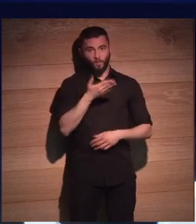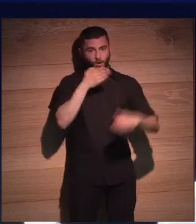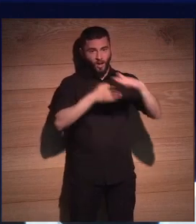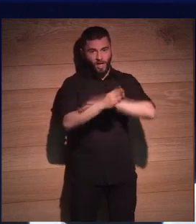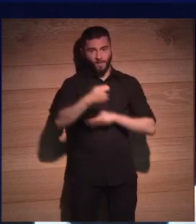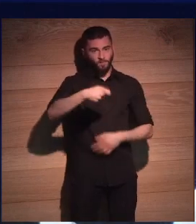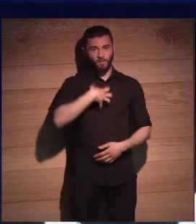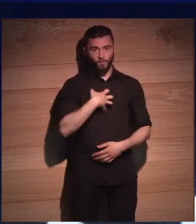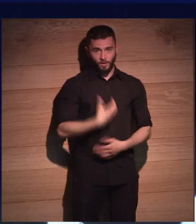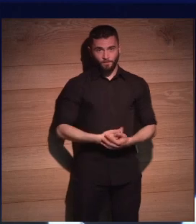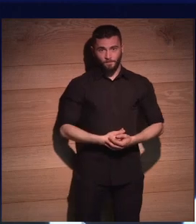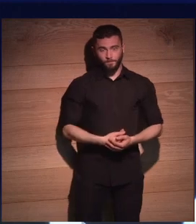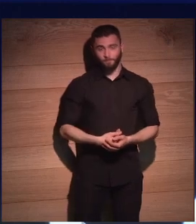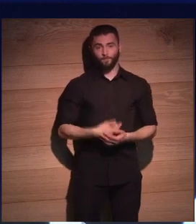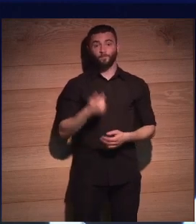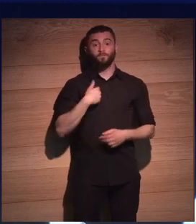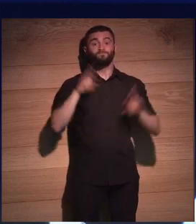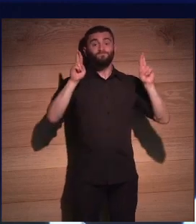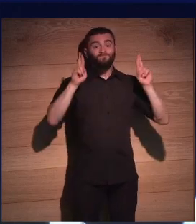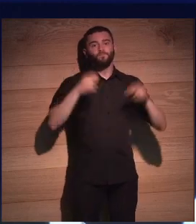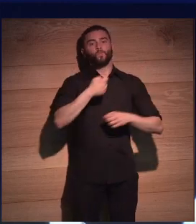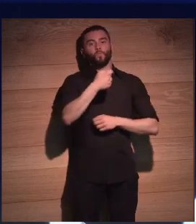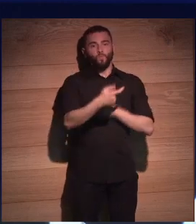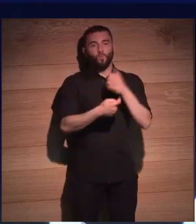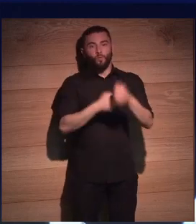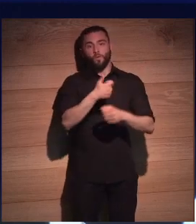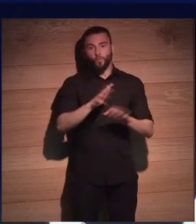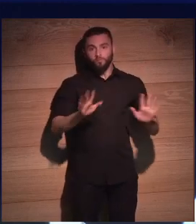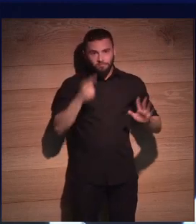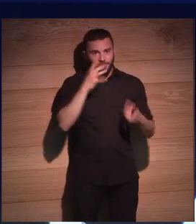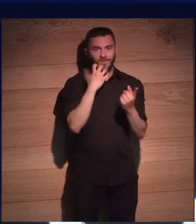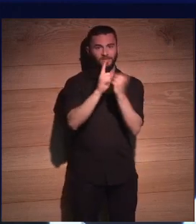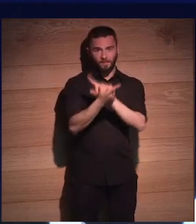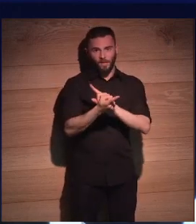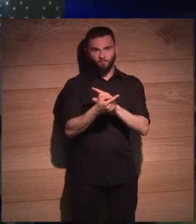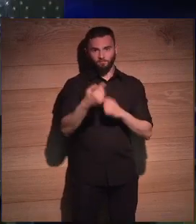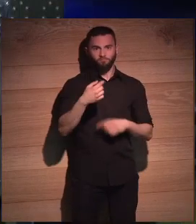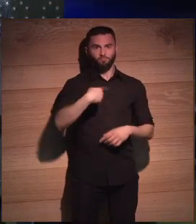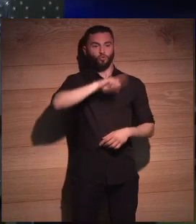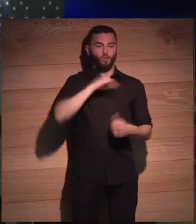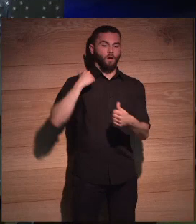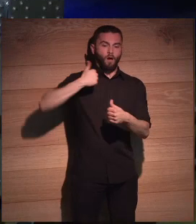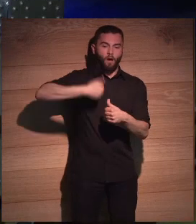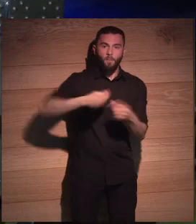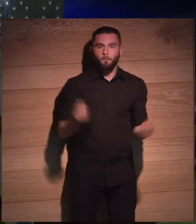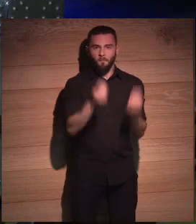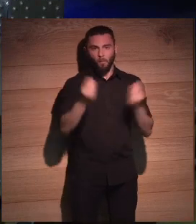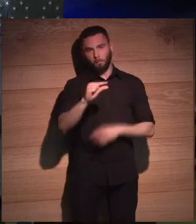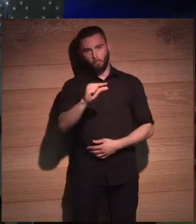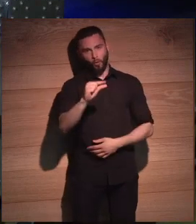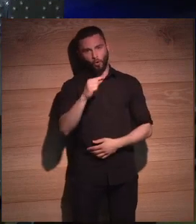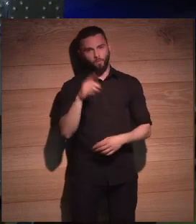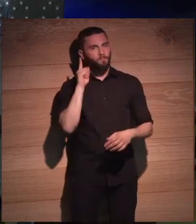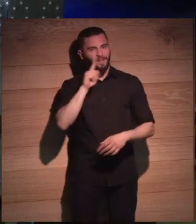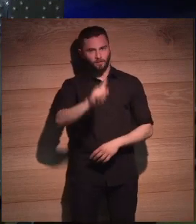Internet. Esperamos que poco a poco, nosotros hemos visto una mejora con los años, pequeña, tampoco os voy a